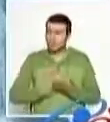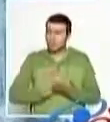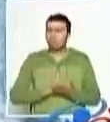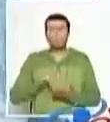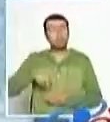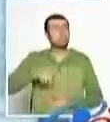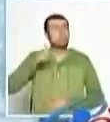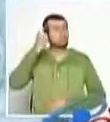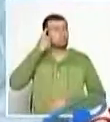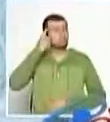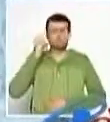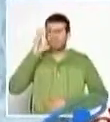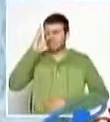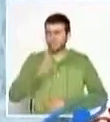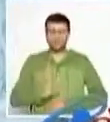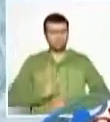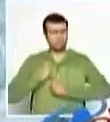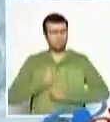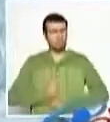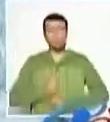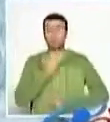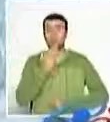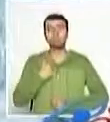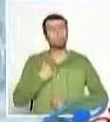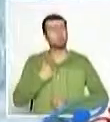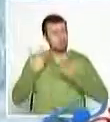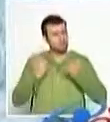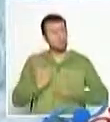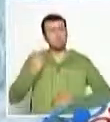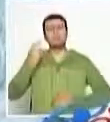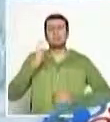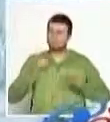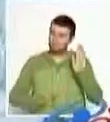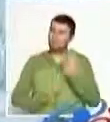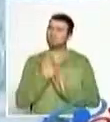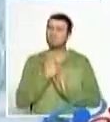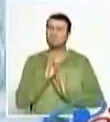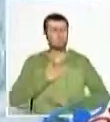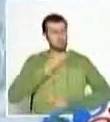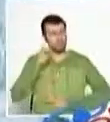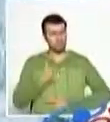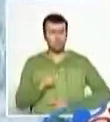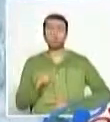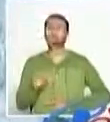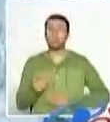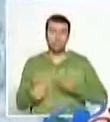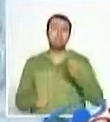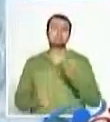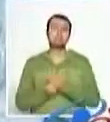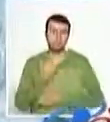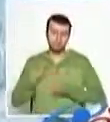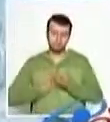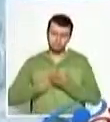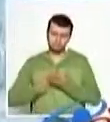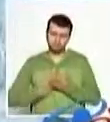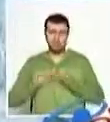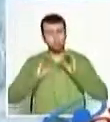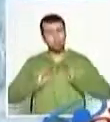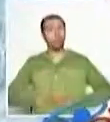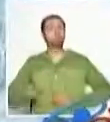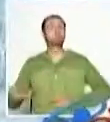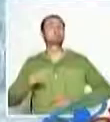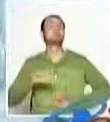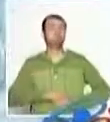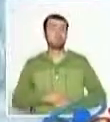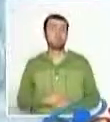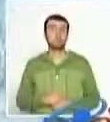hay que tomar la decisión. Cuando yo digo me quiero aliviar y tomo esa decisión, es cuando empieza realmente ese proceso curativo. Porque si